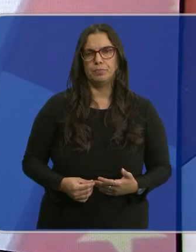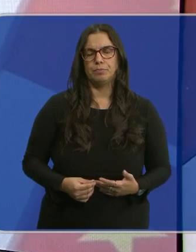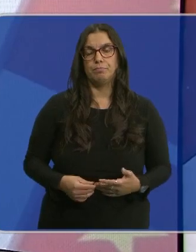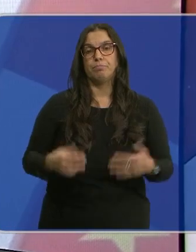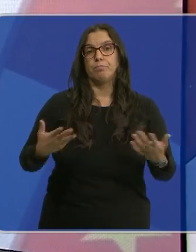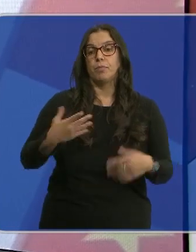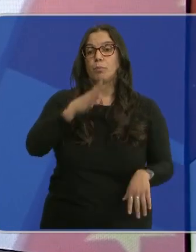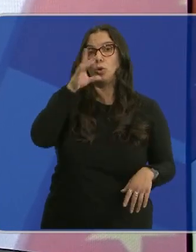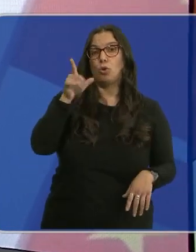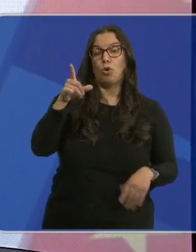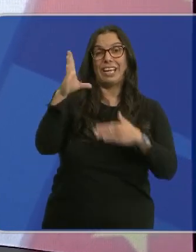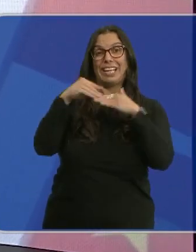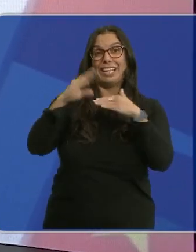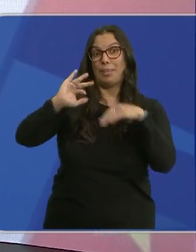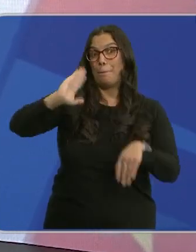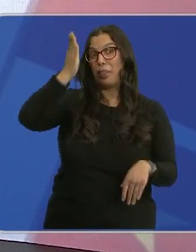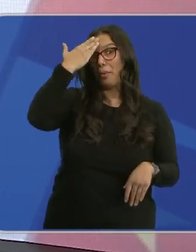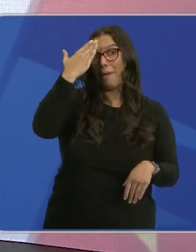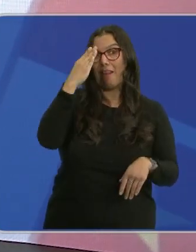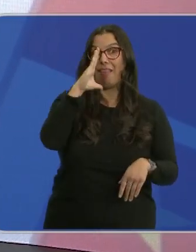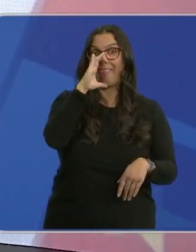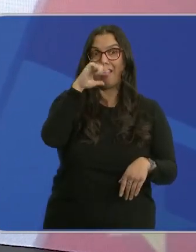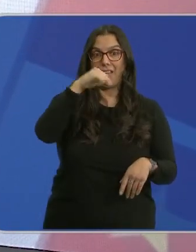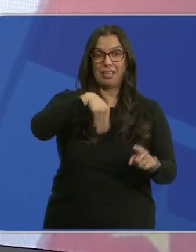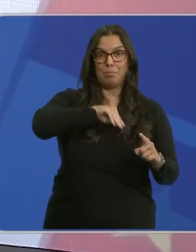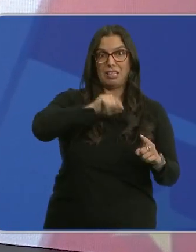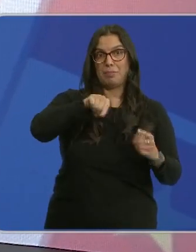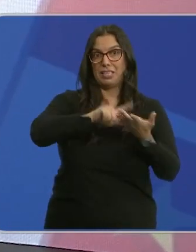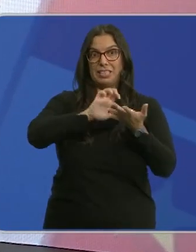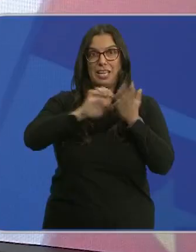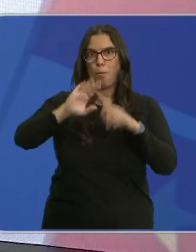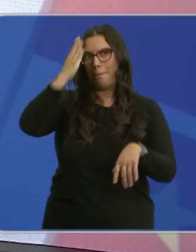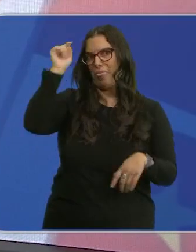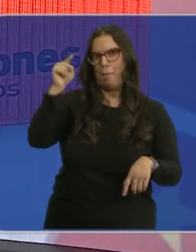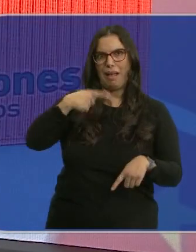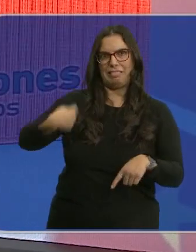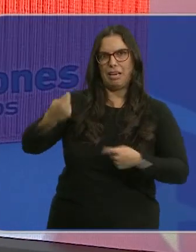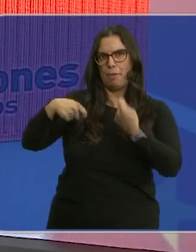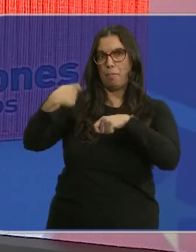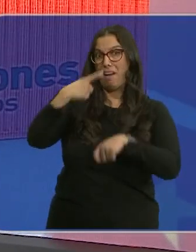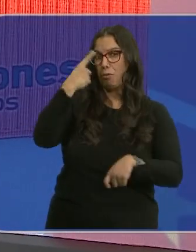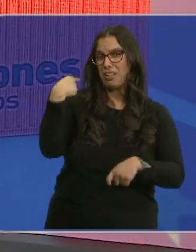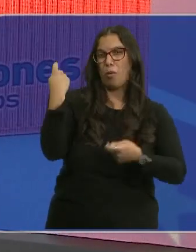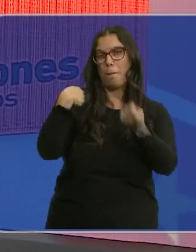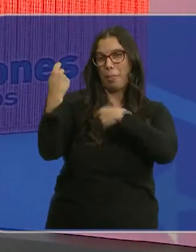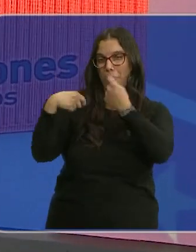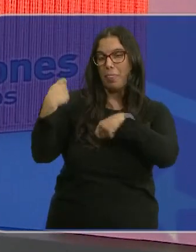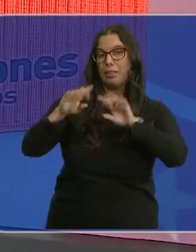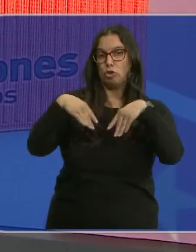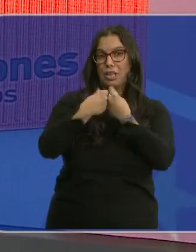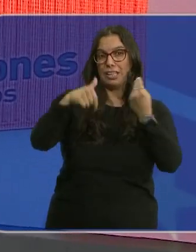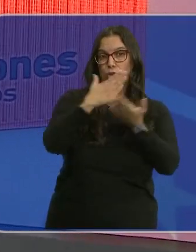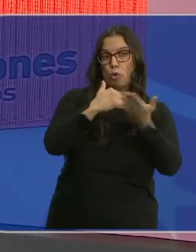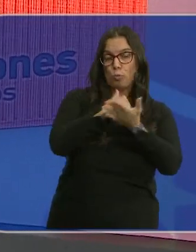Y es que China es el principal cliente de la carne de porcino española y de Castilla y León. Solo en 2024 las exportaciones de nuestra